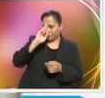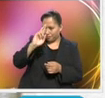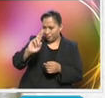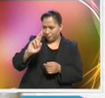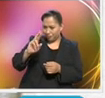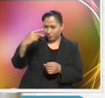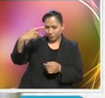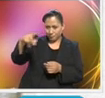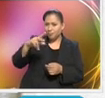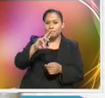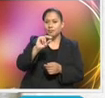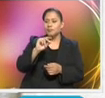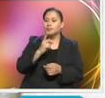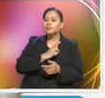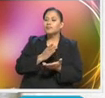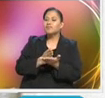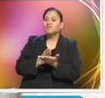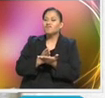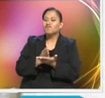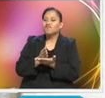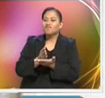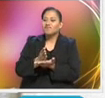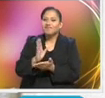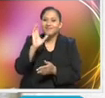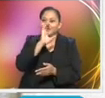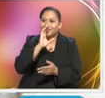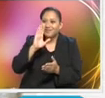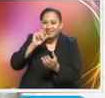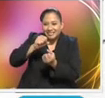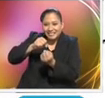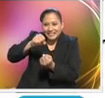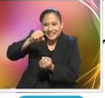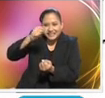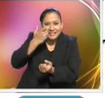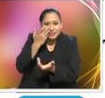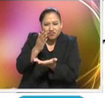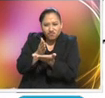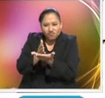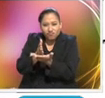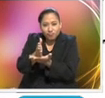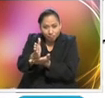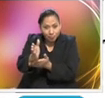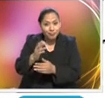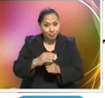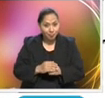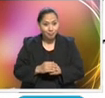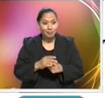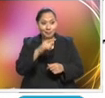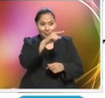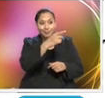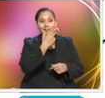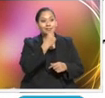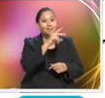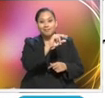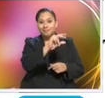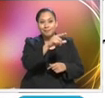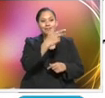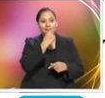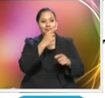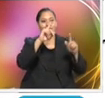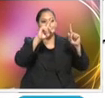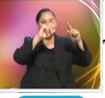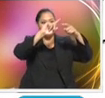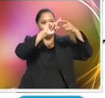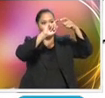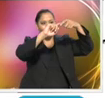espacio de los otros. Cuando tú respetas un renglón y otro, quiere decir que tienes un respeto por el espacio de los demás. No, mira. Aquí vemos que no sucede. Fíjate